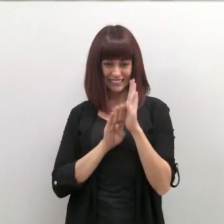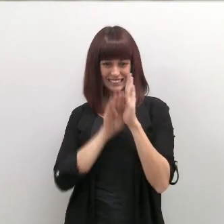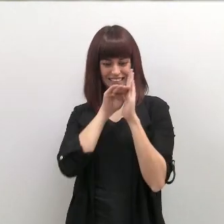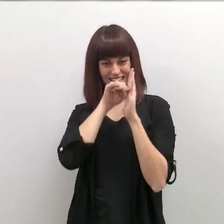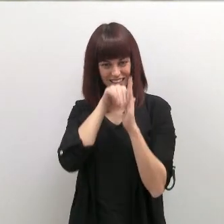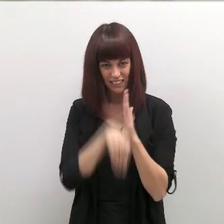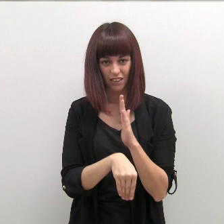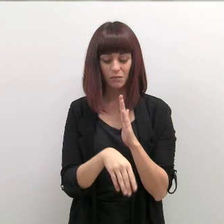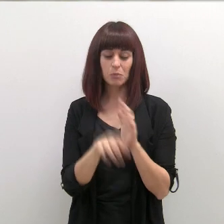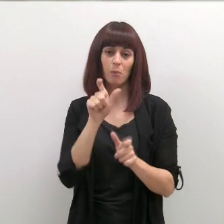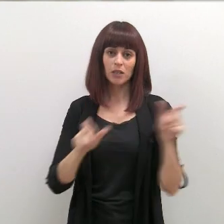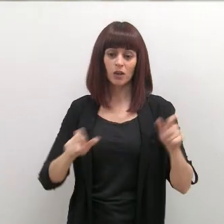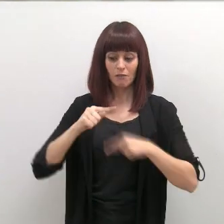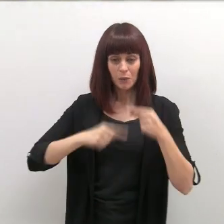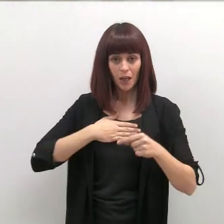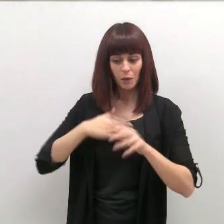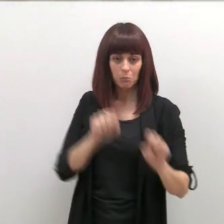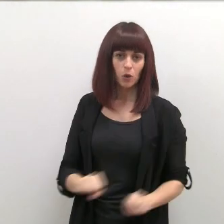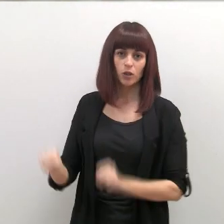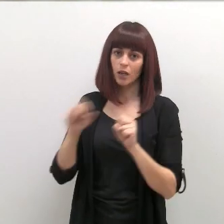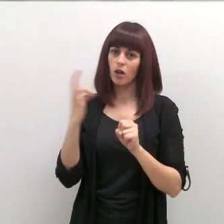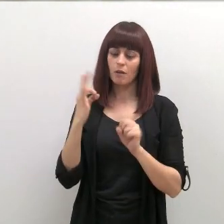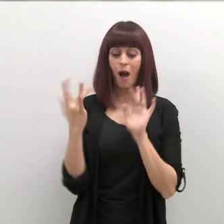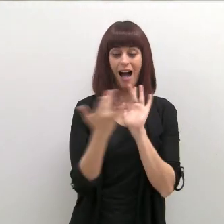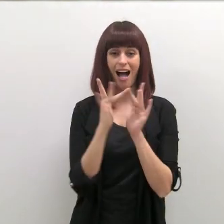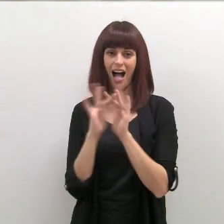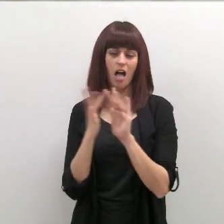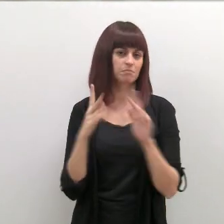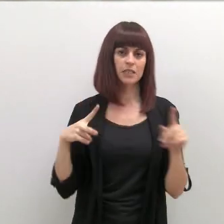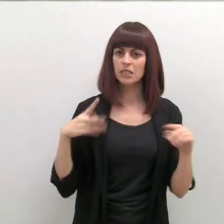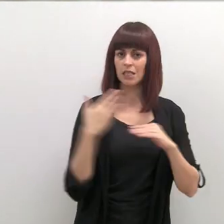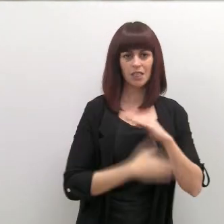proteger a los nuestros hay que limitar al máximo la interacción social.